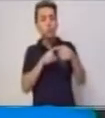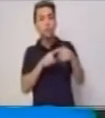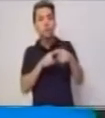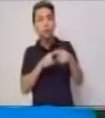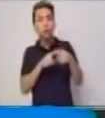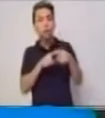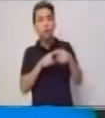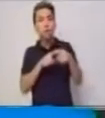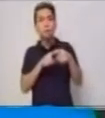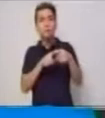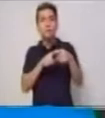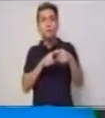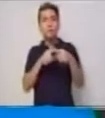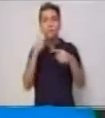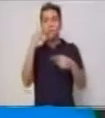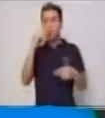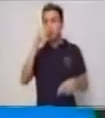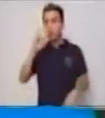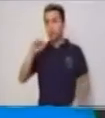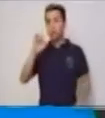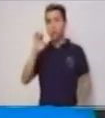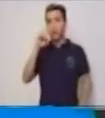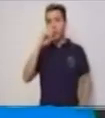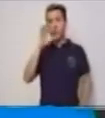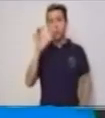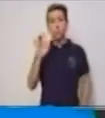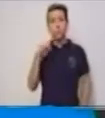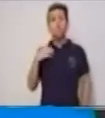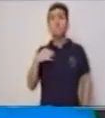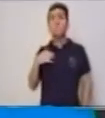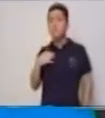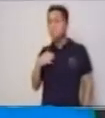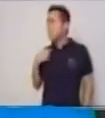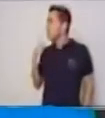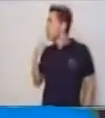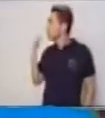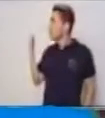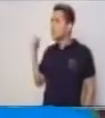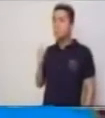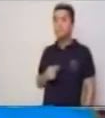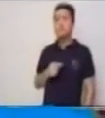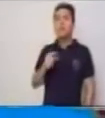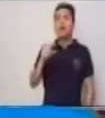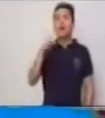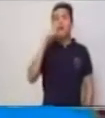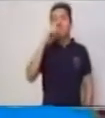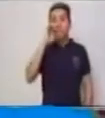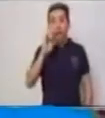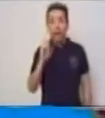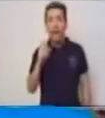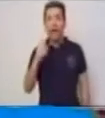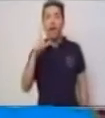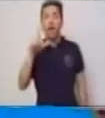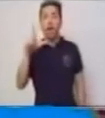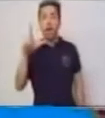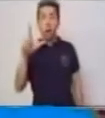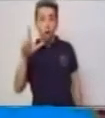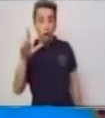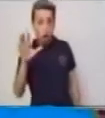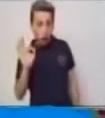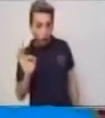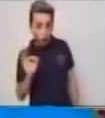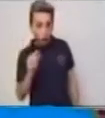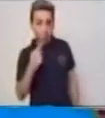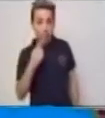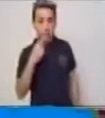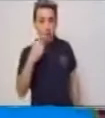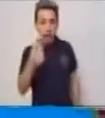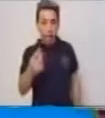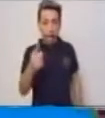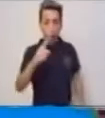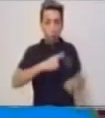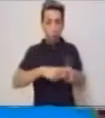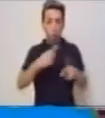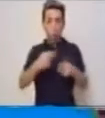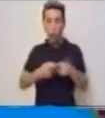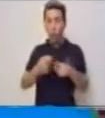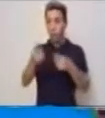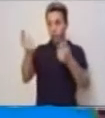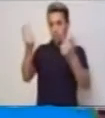estoy hablando aquí? Si te digo, te lo diré cuando vengas. ¿Quién te lo diré? Yo te lo